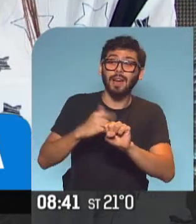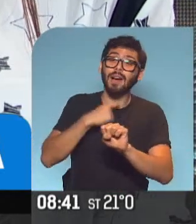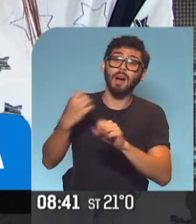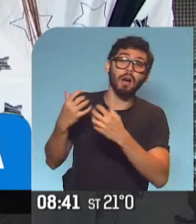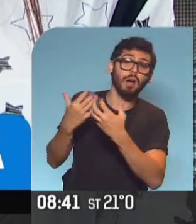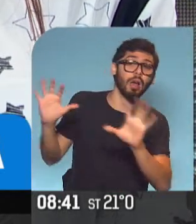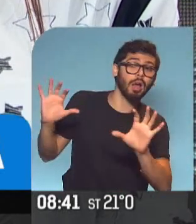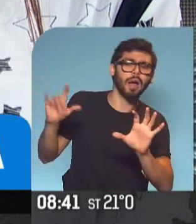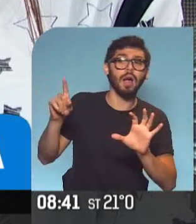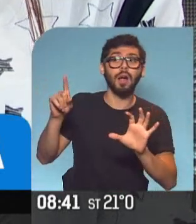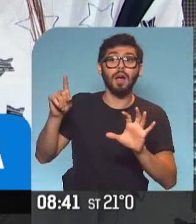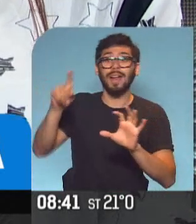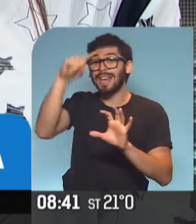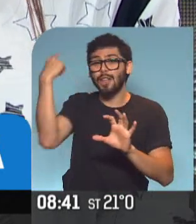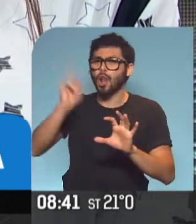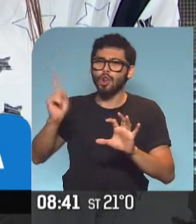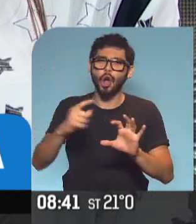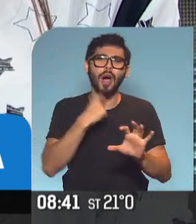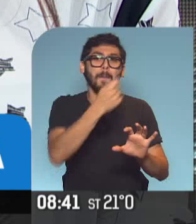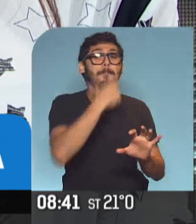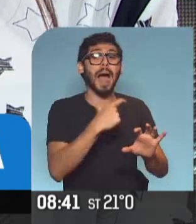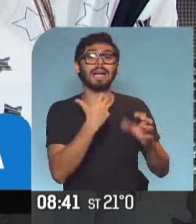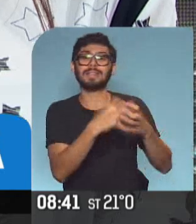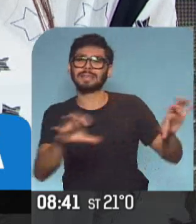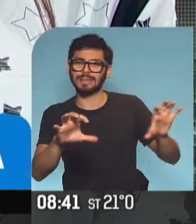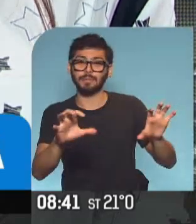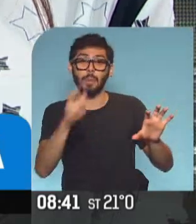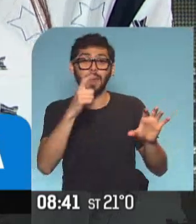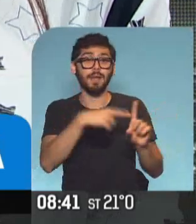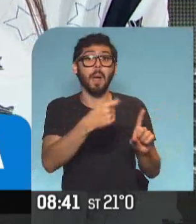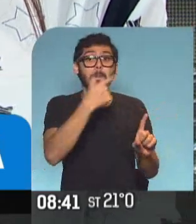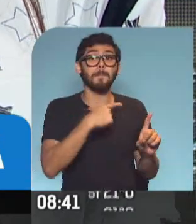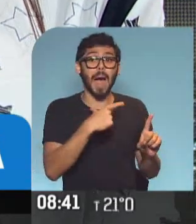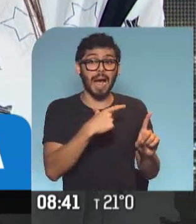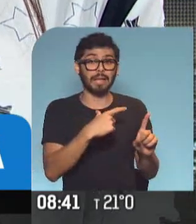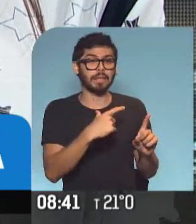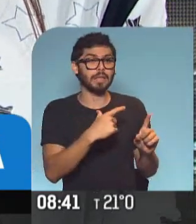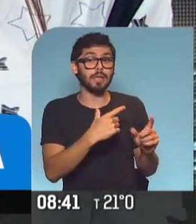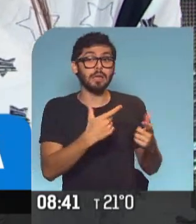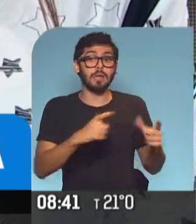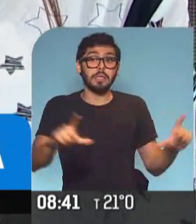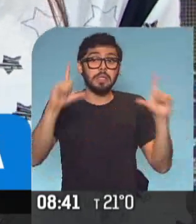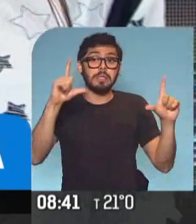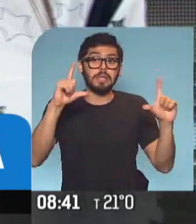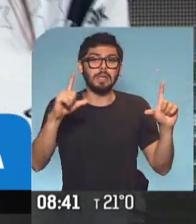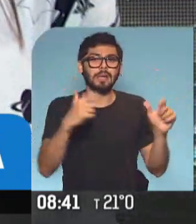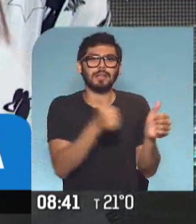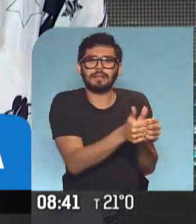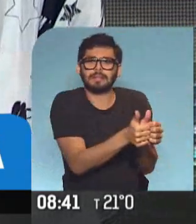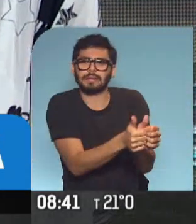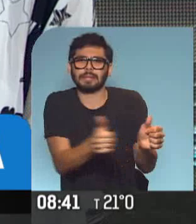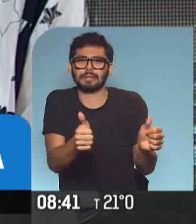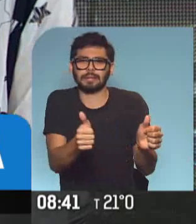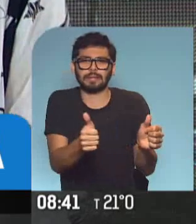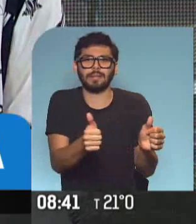política y le gana terreno y entonces se pone nervioso en esa competencia y trata de marcar diferencias para posicionarse hacia adentro de